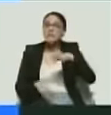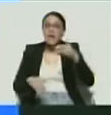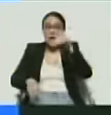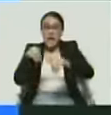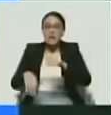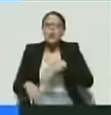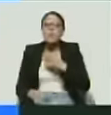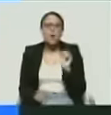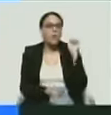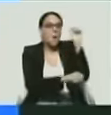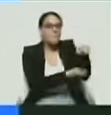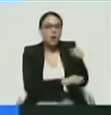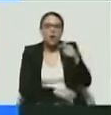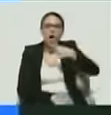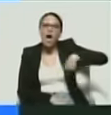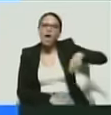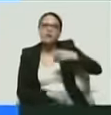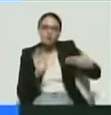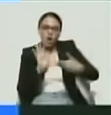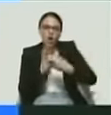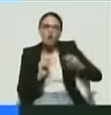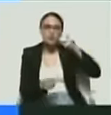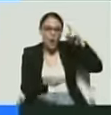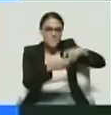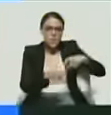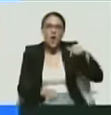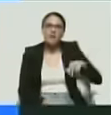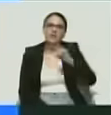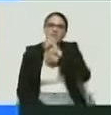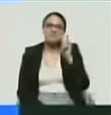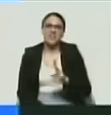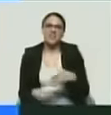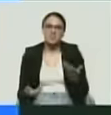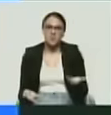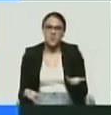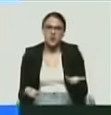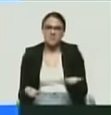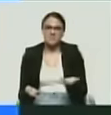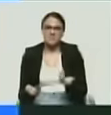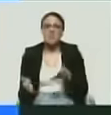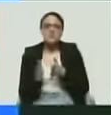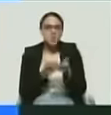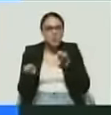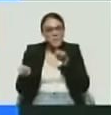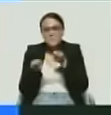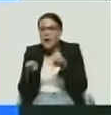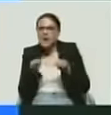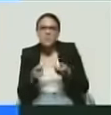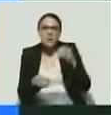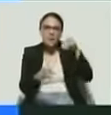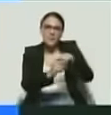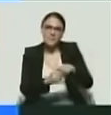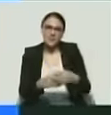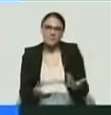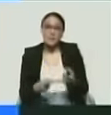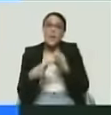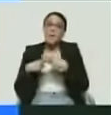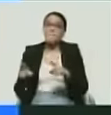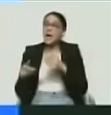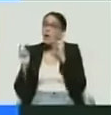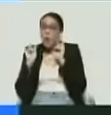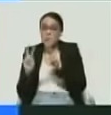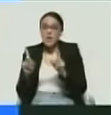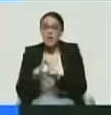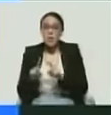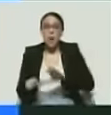a poder los gringos hacerse gratis con el petróleo de Venezuela. Pues ese plan chocó con la fuerza del pueblo